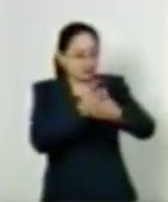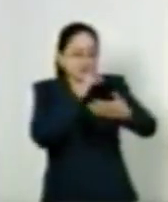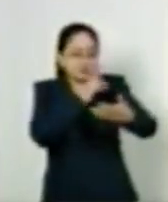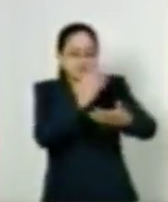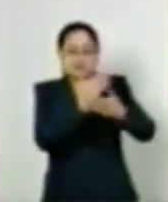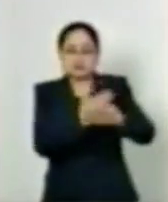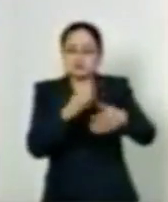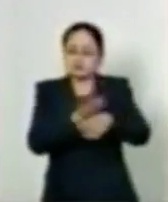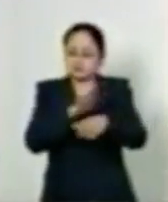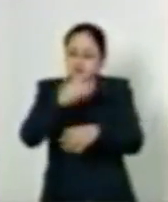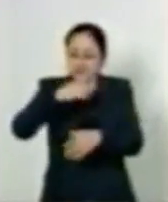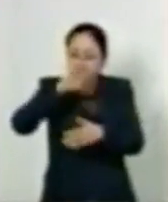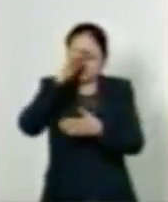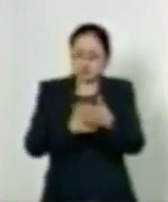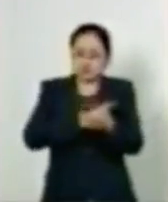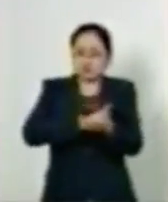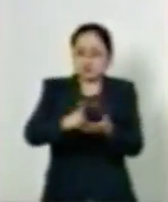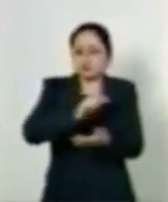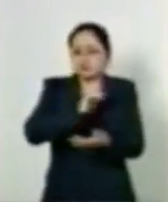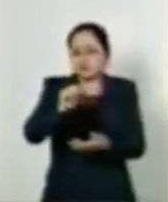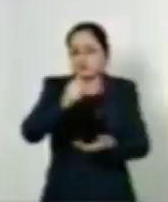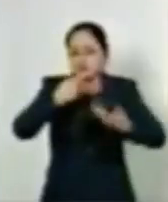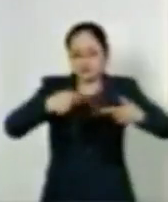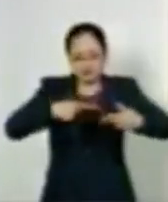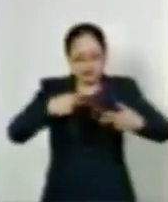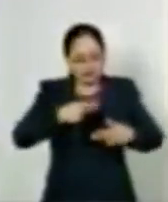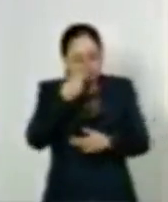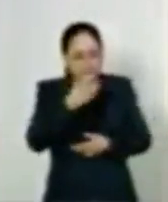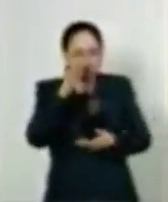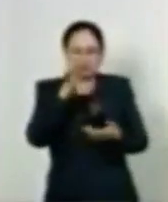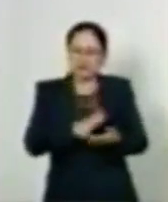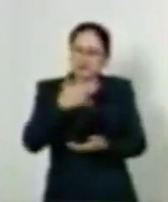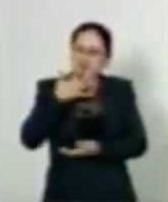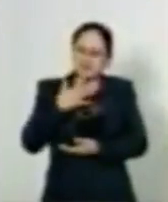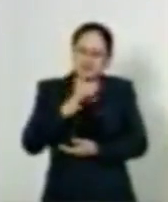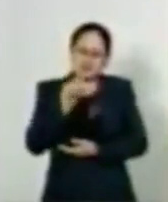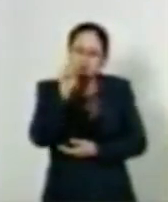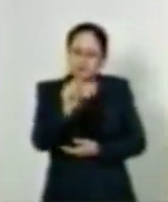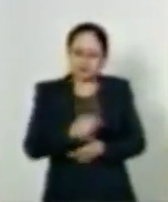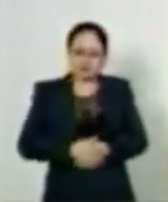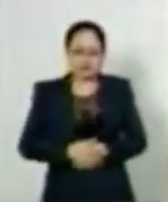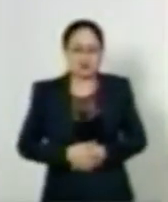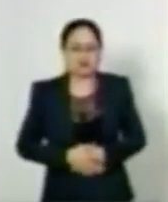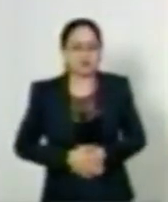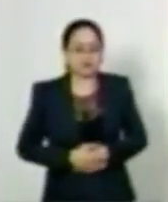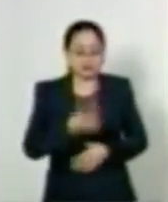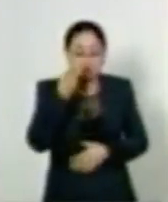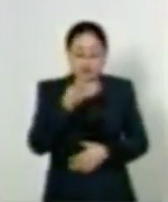que la afectación a los derechos de los ciudadanos sea con el menor daño posible. Y en este